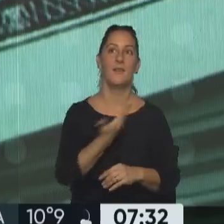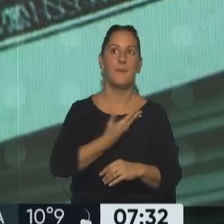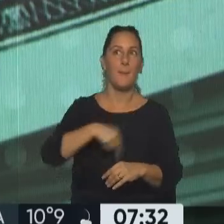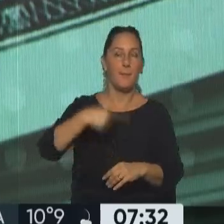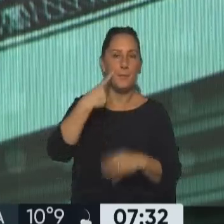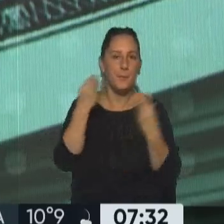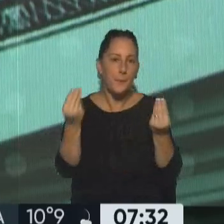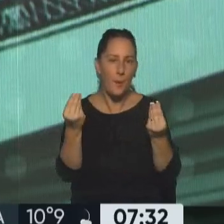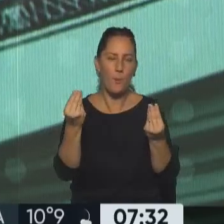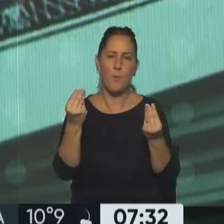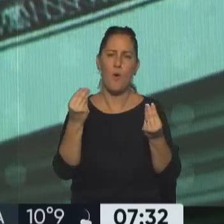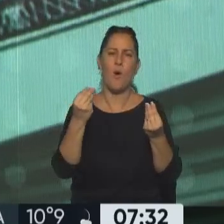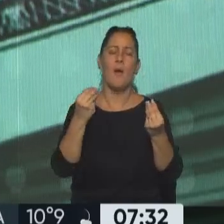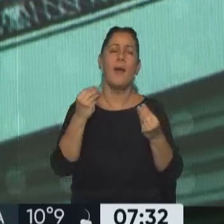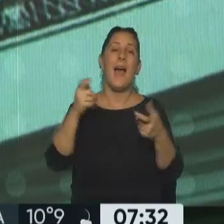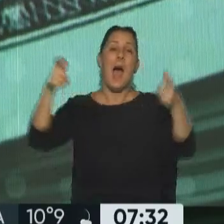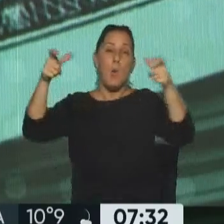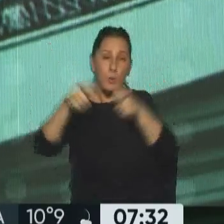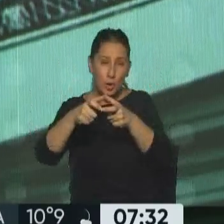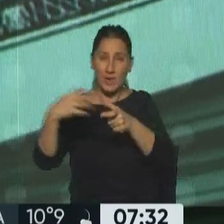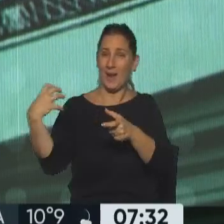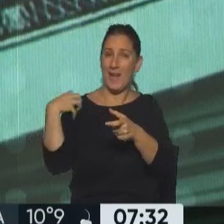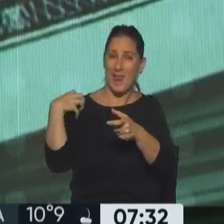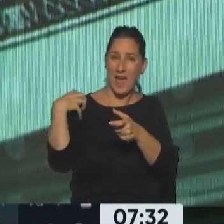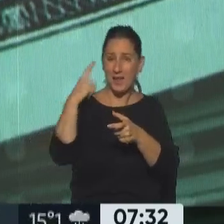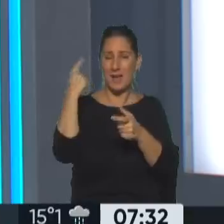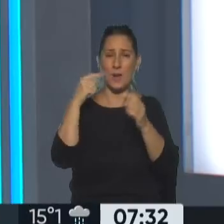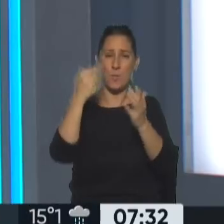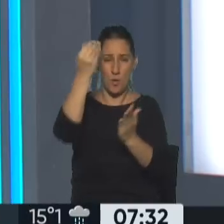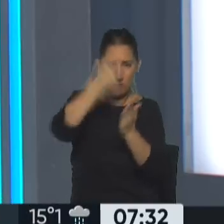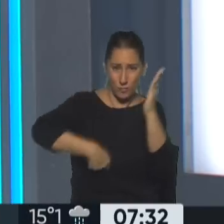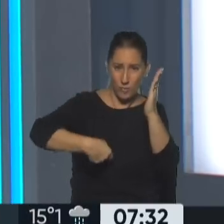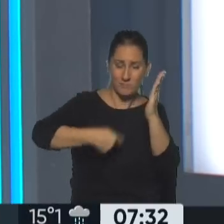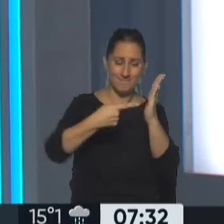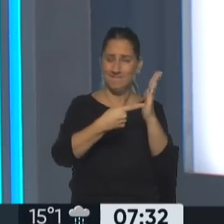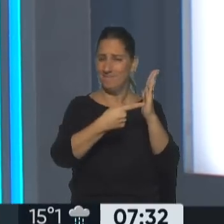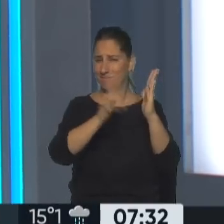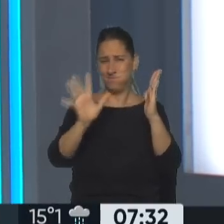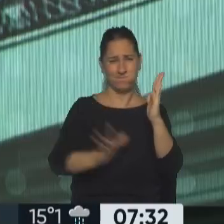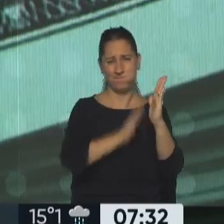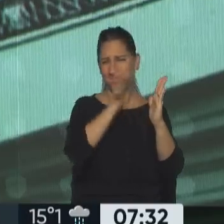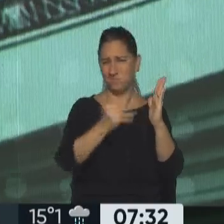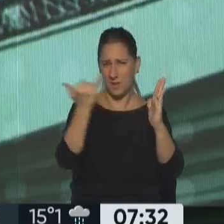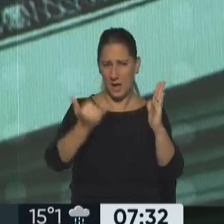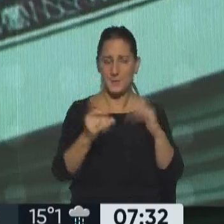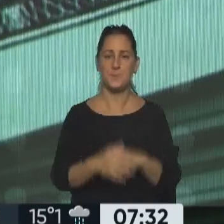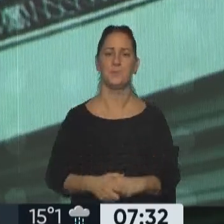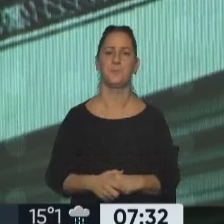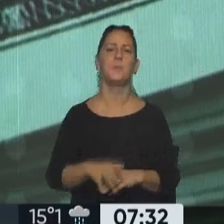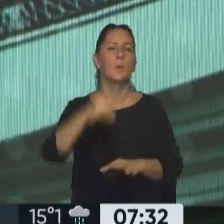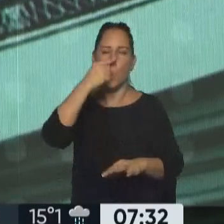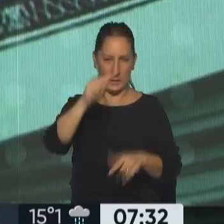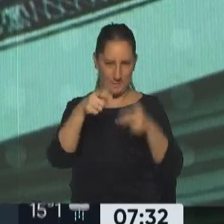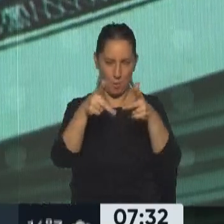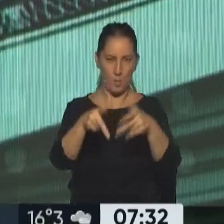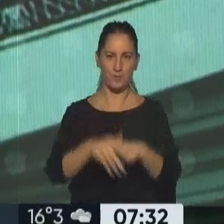Internacional, plagado, entiende la Auditoría General de la Nación, al menos de irregularidades. Bueno, esto es realidad. Sí, porque Pero, esto último nomás.